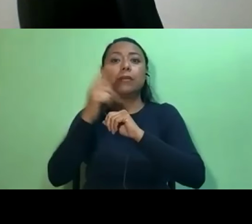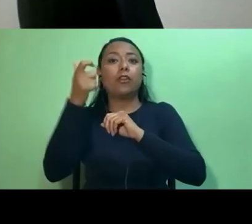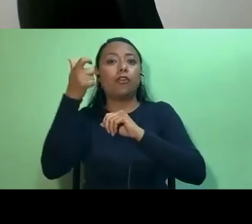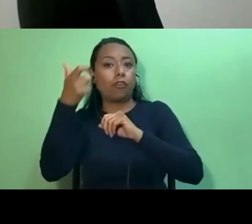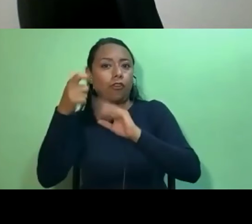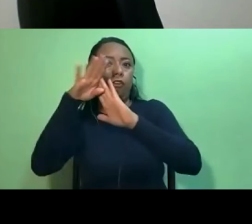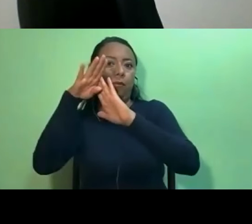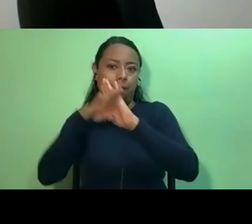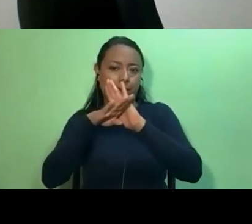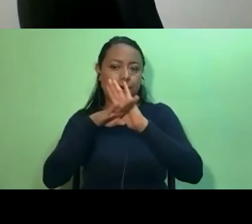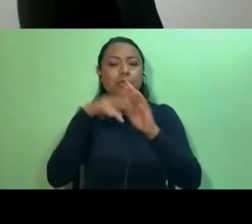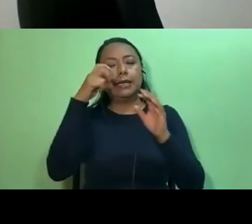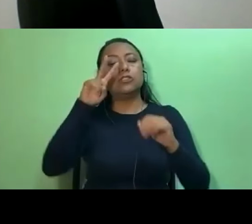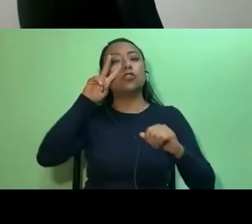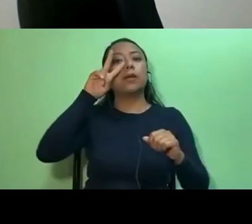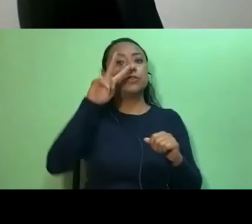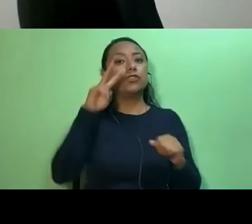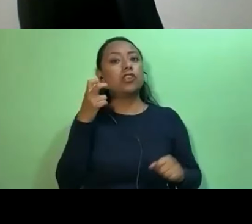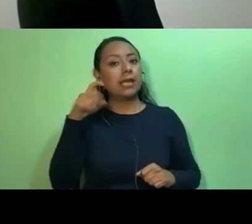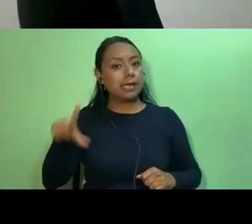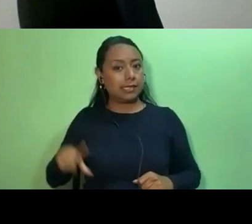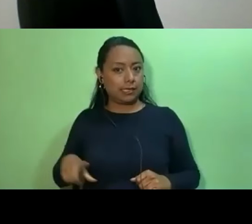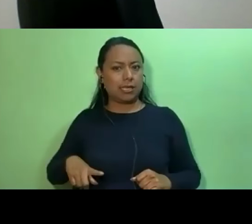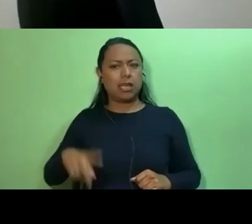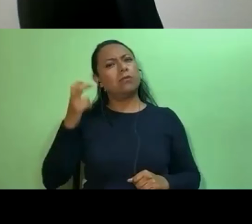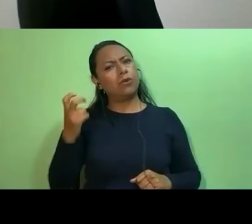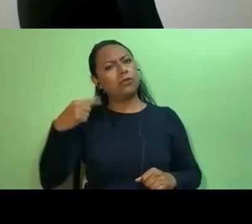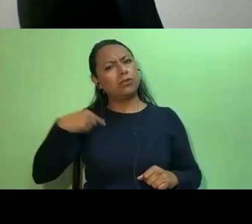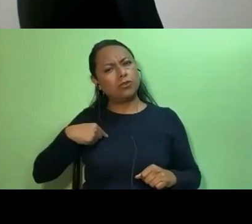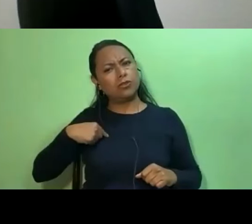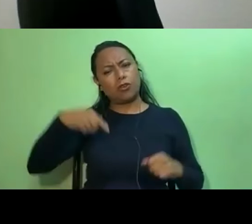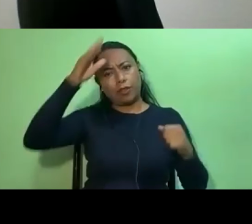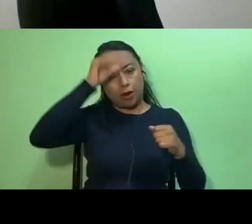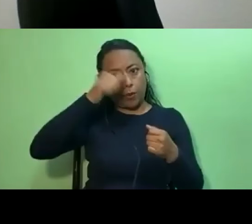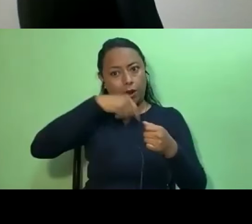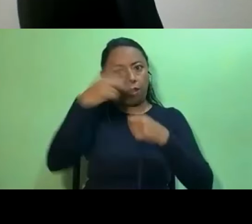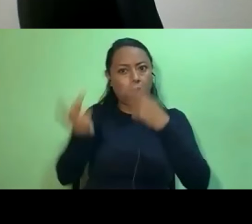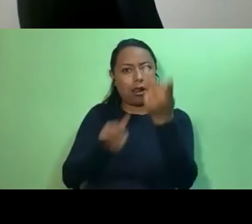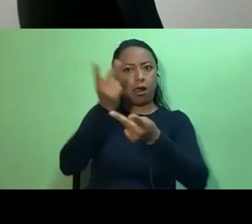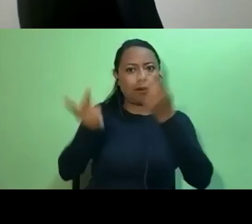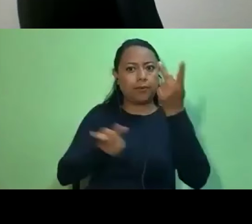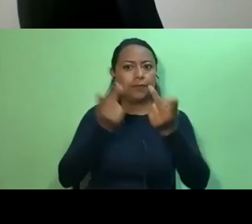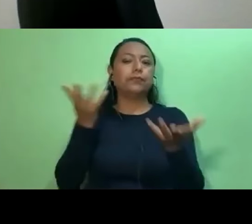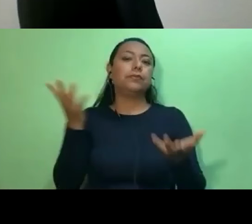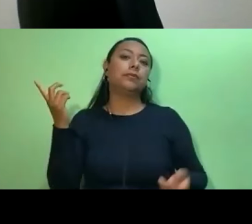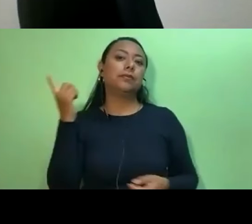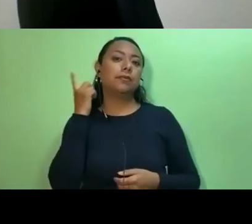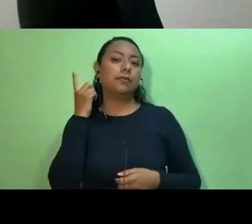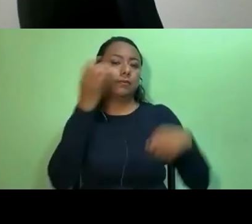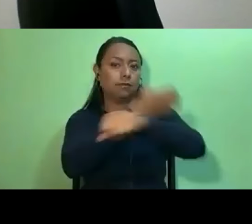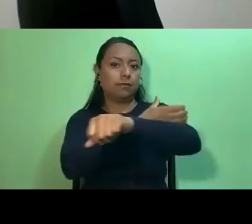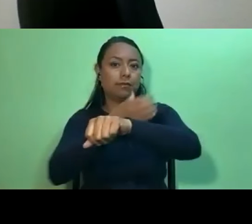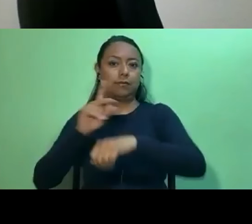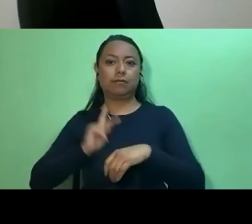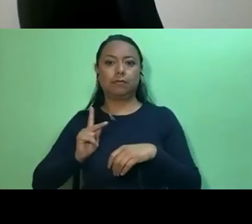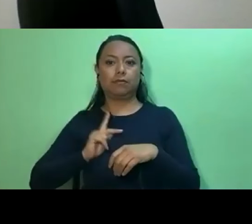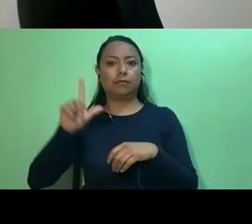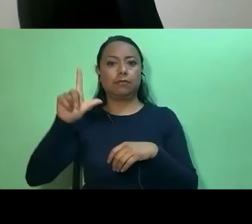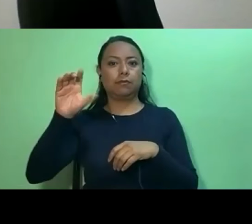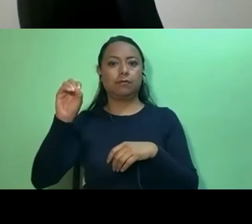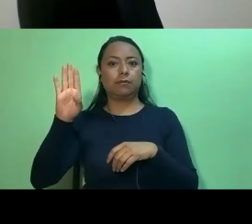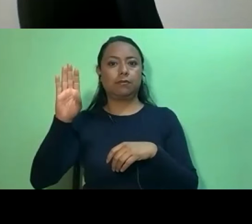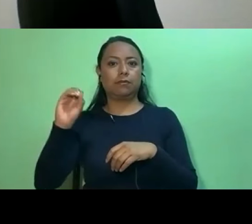gobierno. Por eso no coincido con los planteamientos que ha hecho el compañero Víctor Hugo Lobo del Partido de la